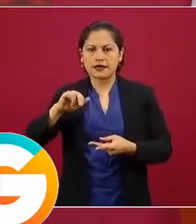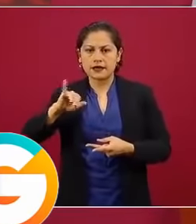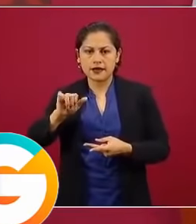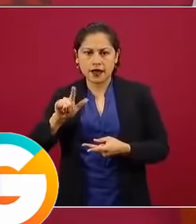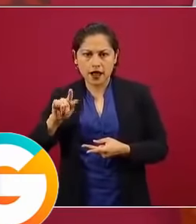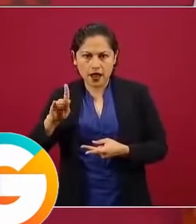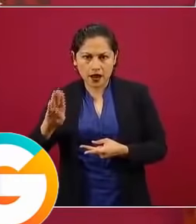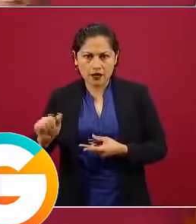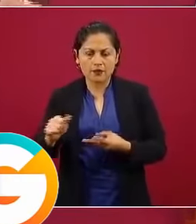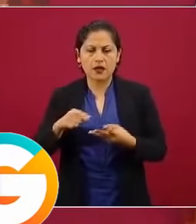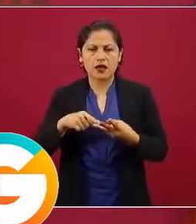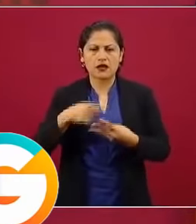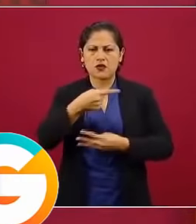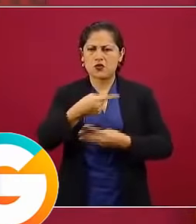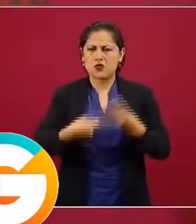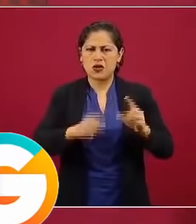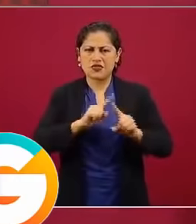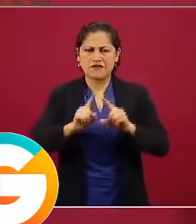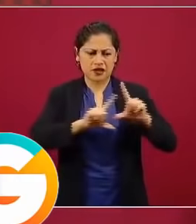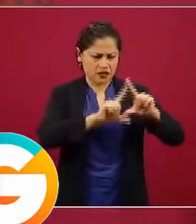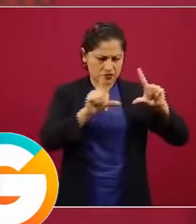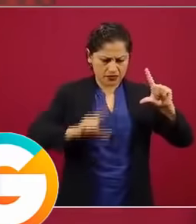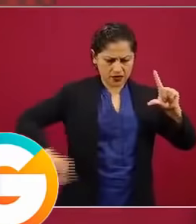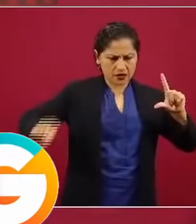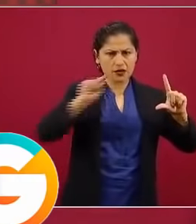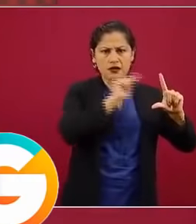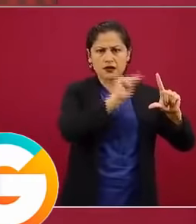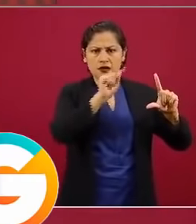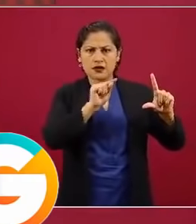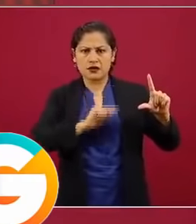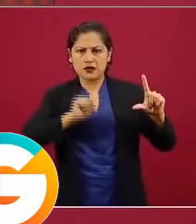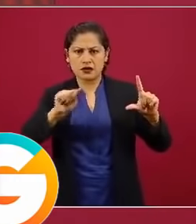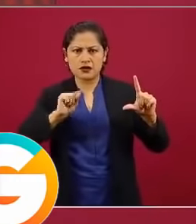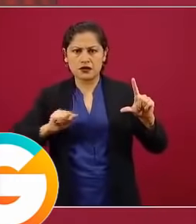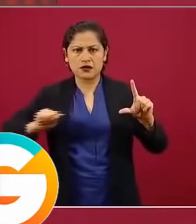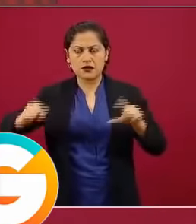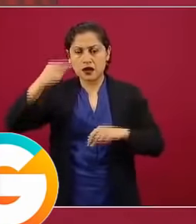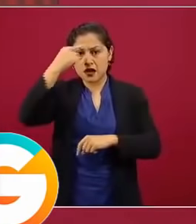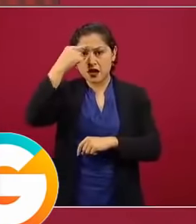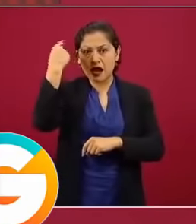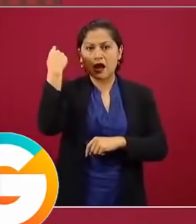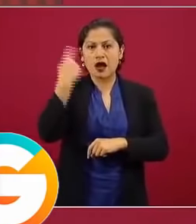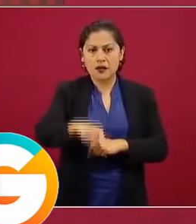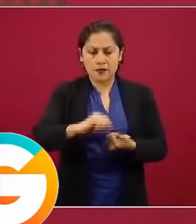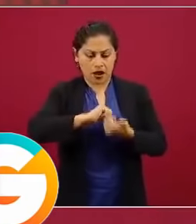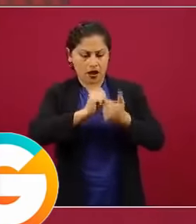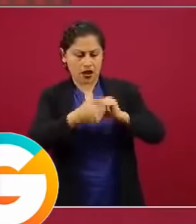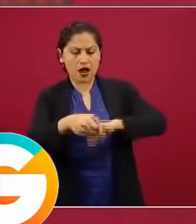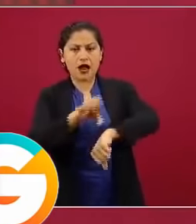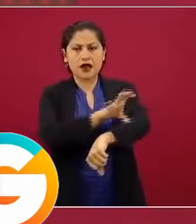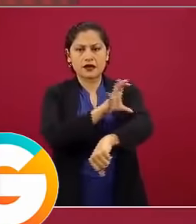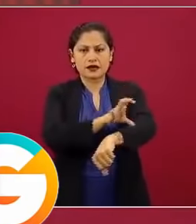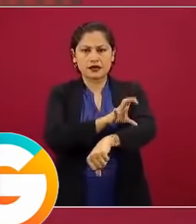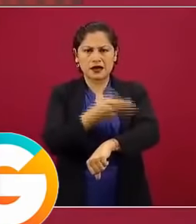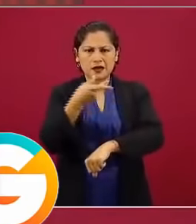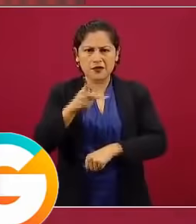en todos lados, para generar energía y tenerlas paradas,